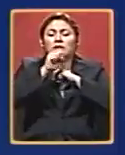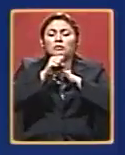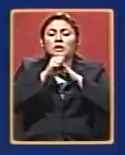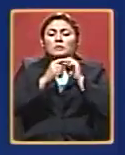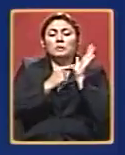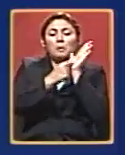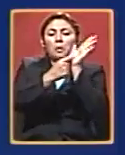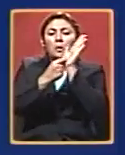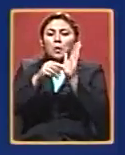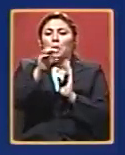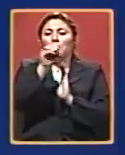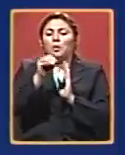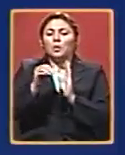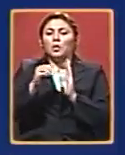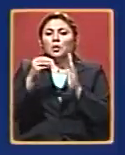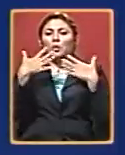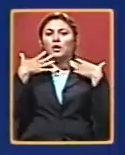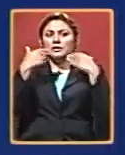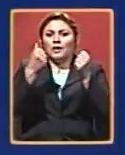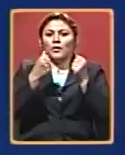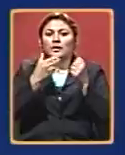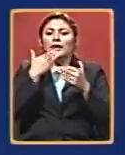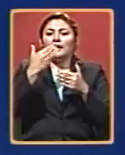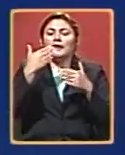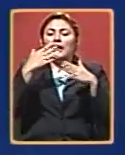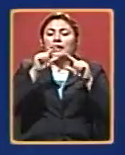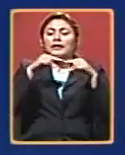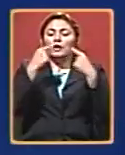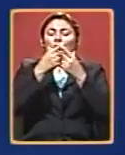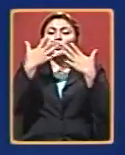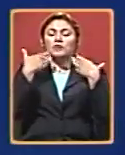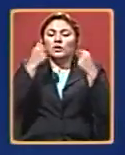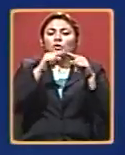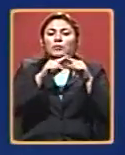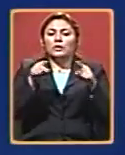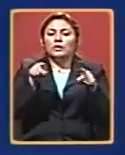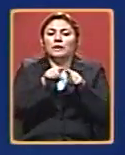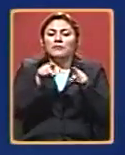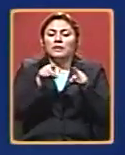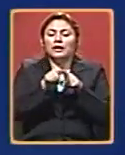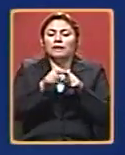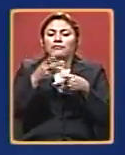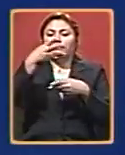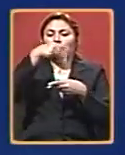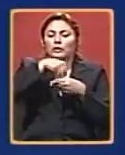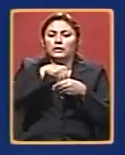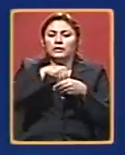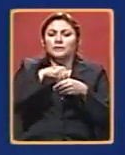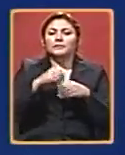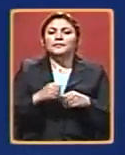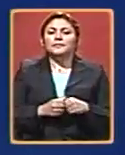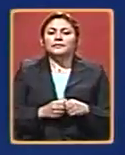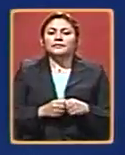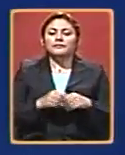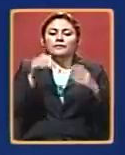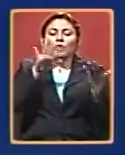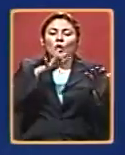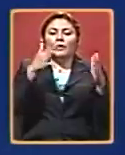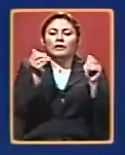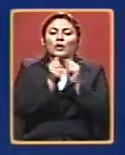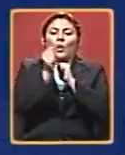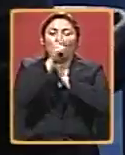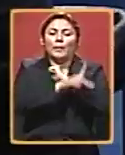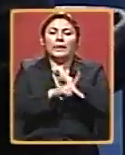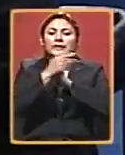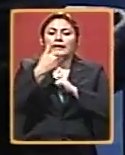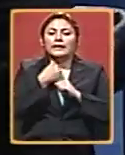tasas, ¿verdad?, de indicadores de salud, no solo gracias al sector salud, pero sí pasa por aquí también, comparables con países que